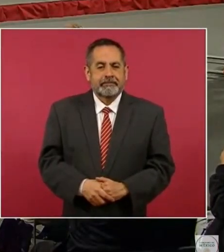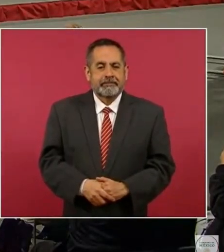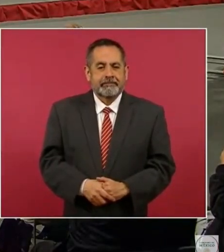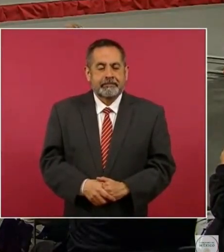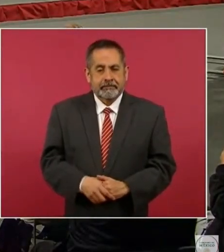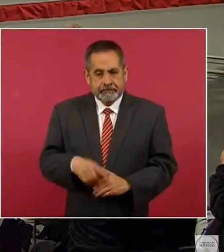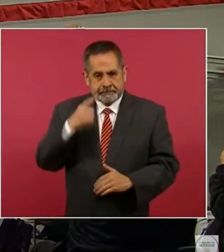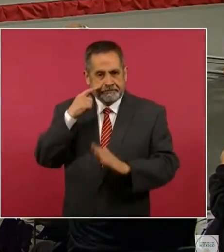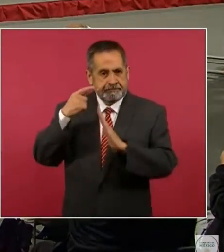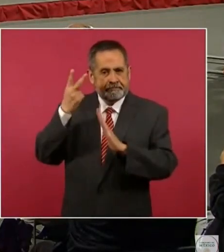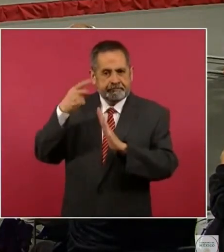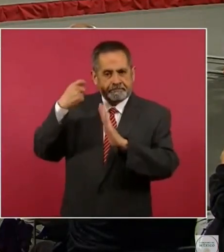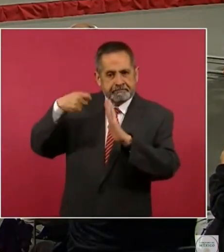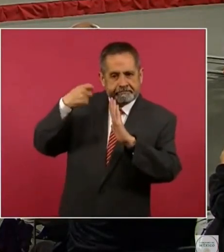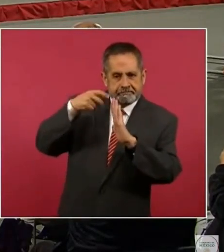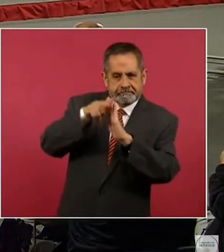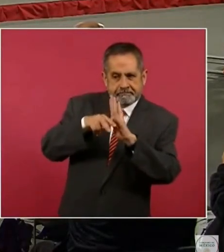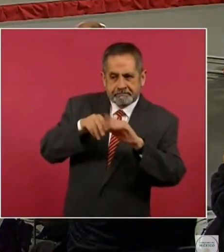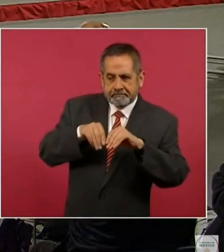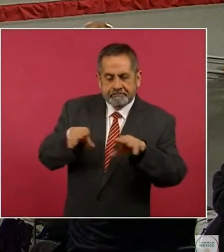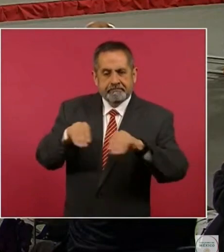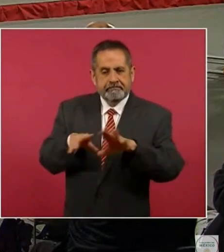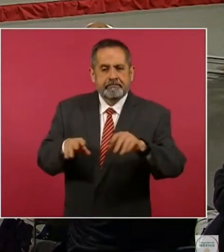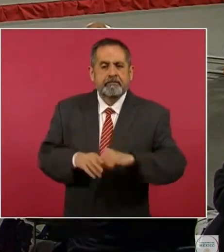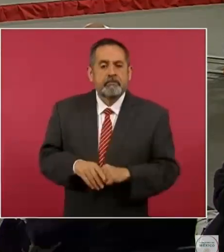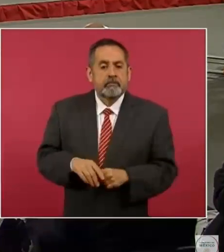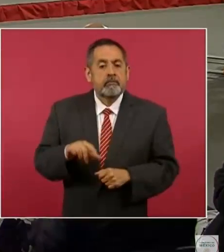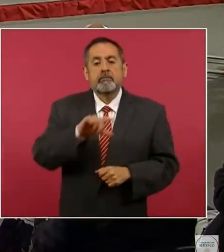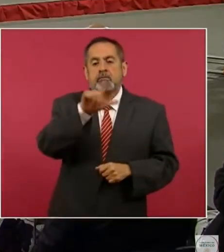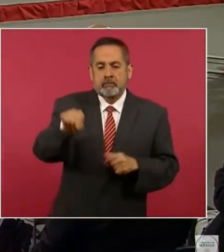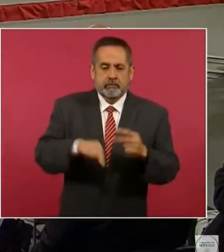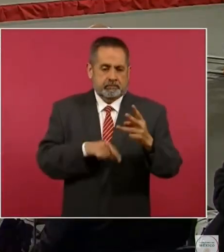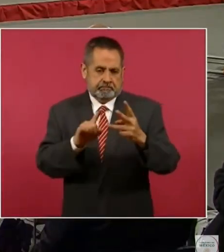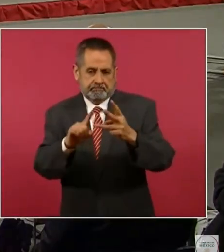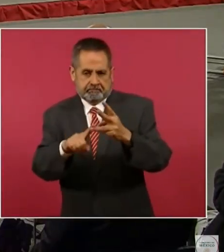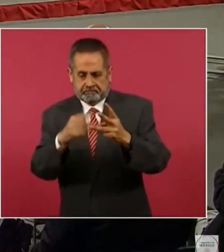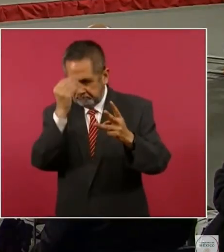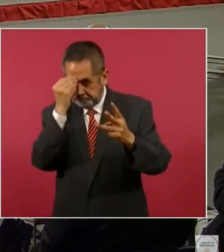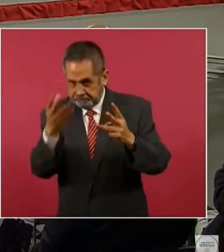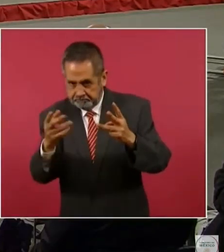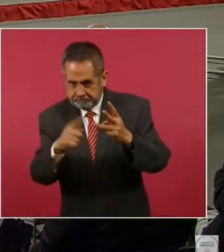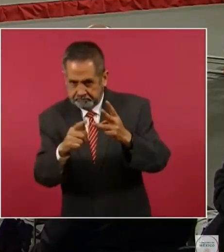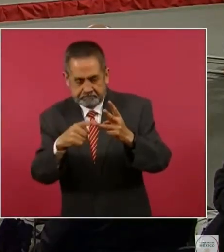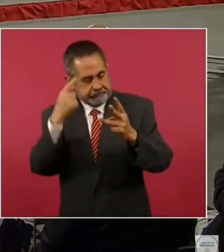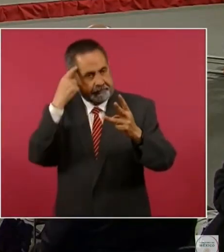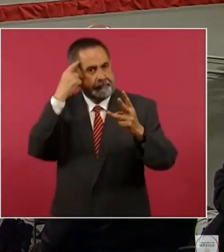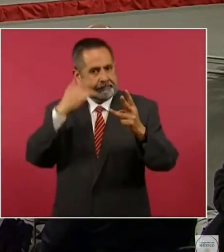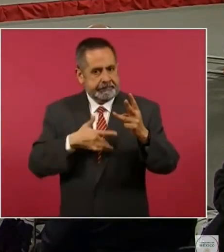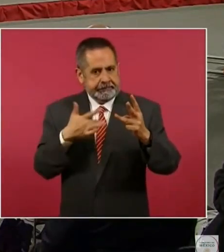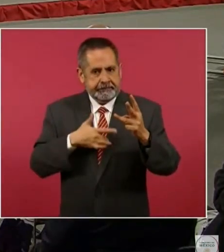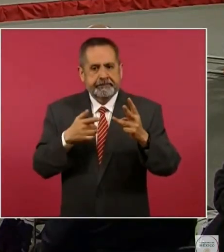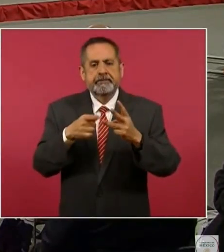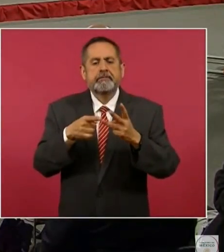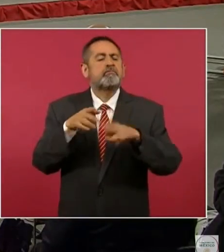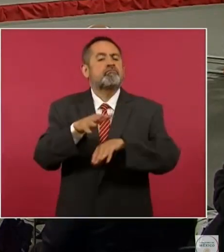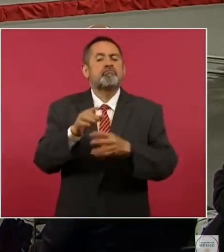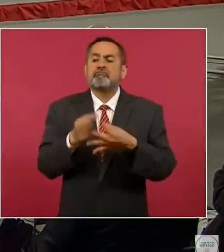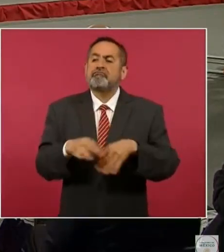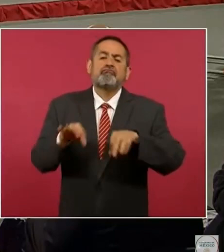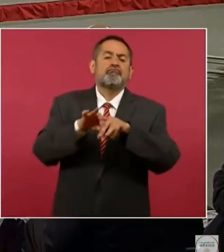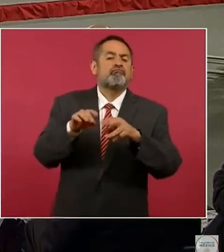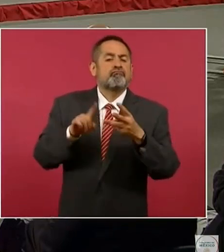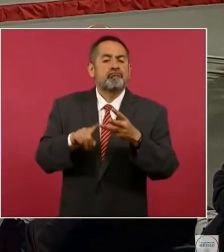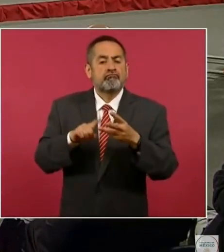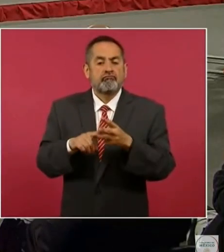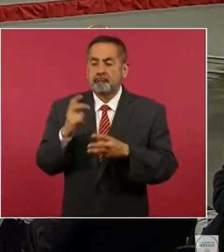a ver, dos videos de las obras. Yo quiero hacer después una reflexión sencilla sobre la importancia